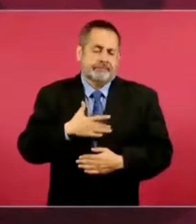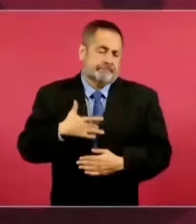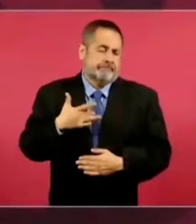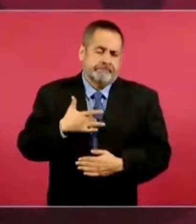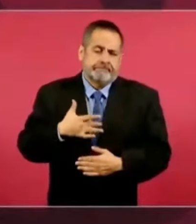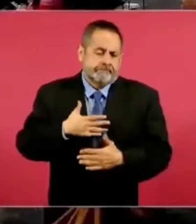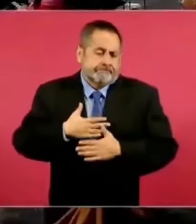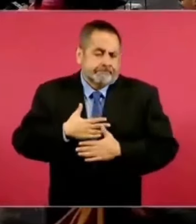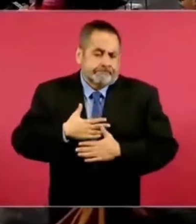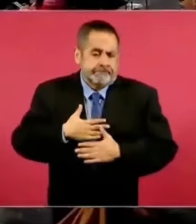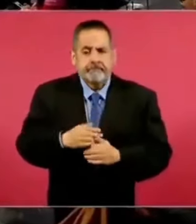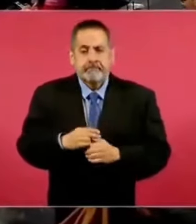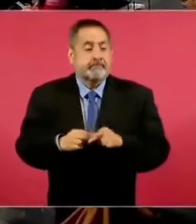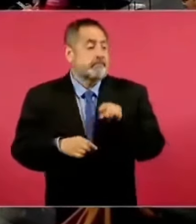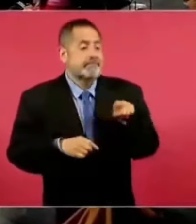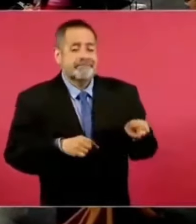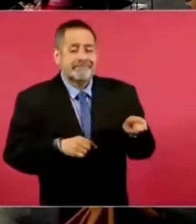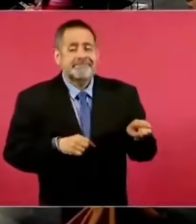Lo otro de Zedillo,